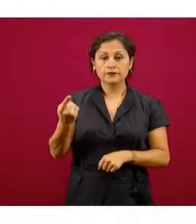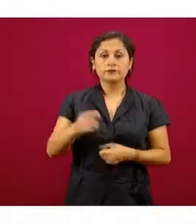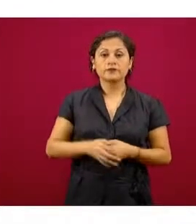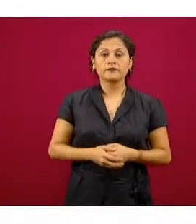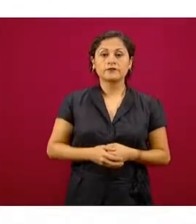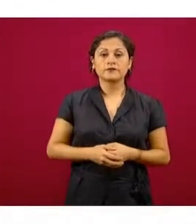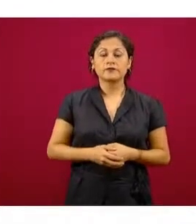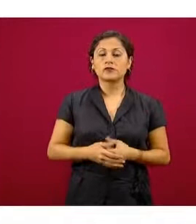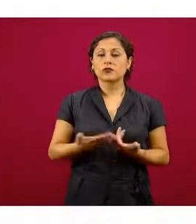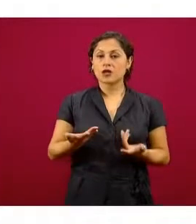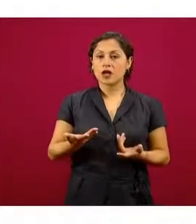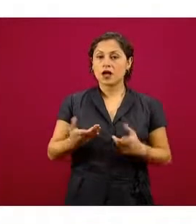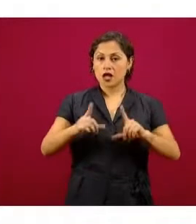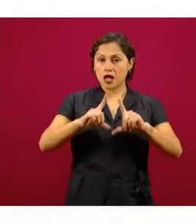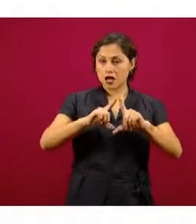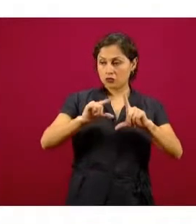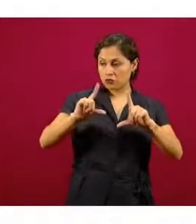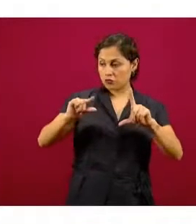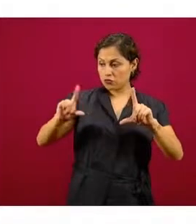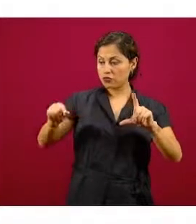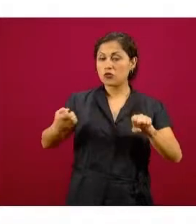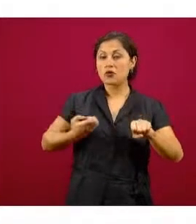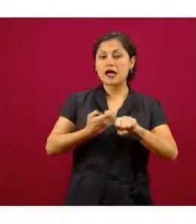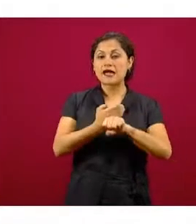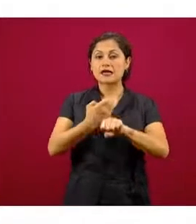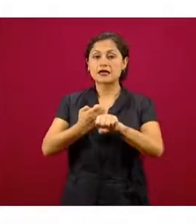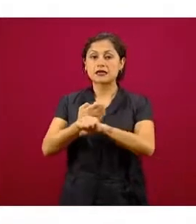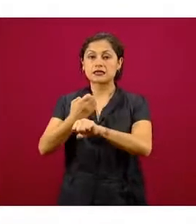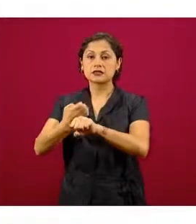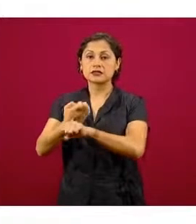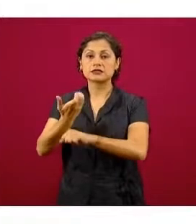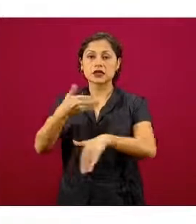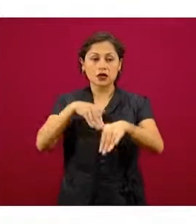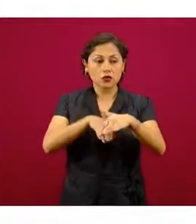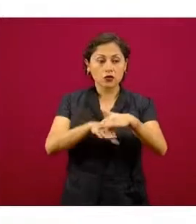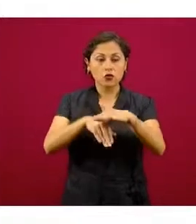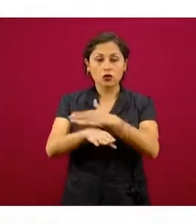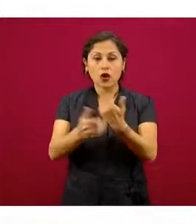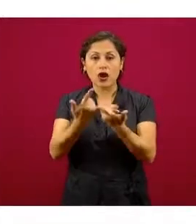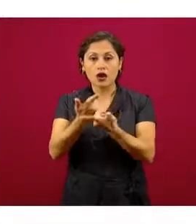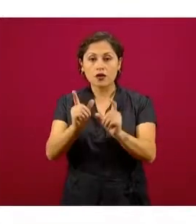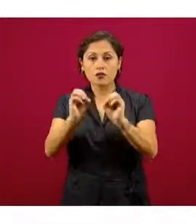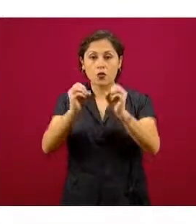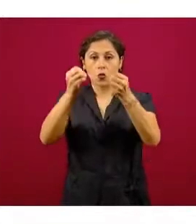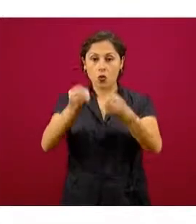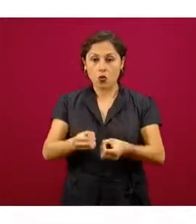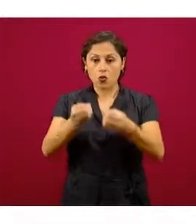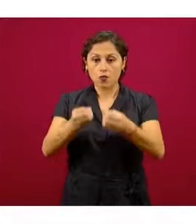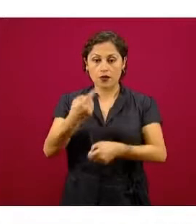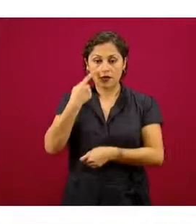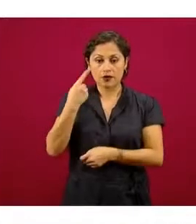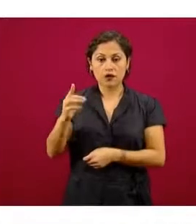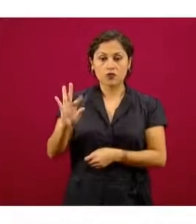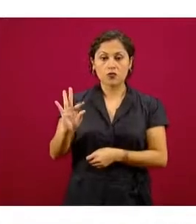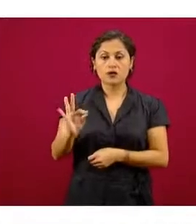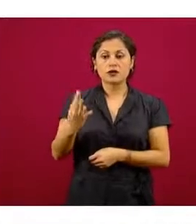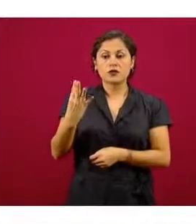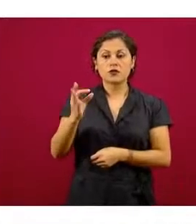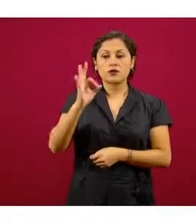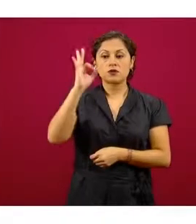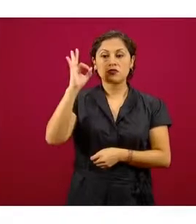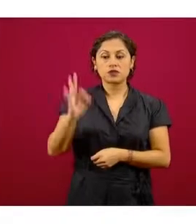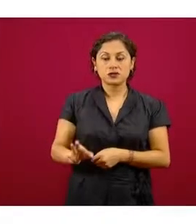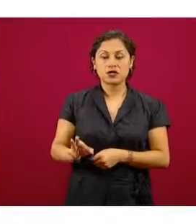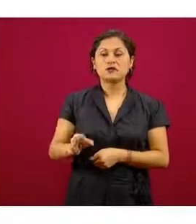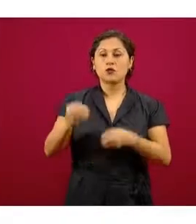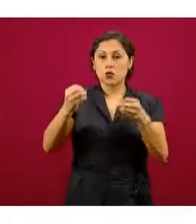se distribuye esta ocupación y esta disponibilidad a nivel nacional, ese 44% de ocupación, cómo se